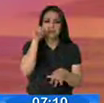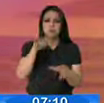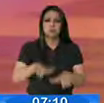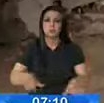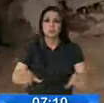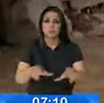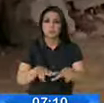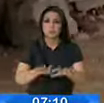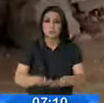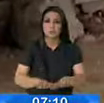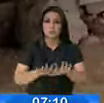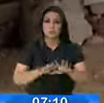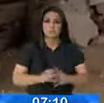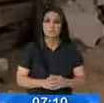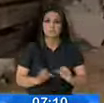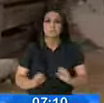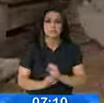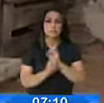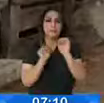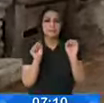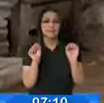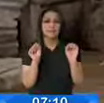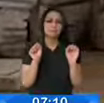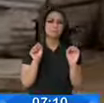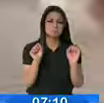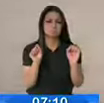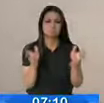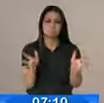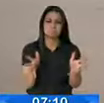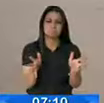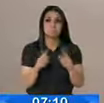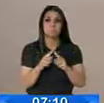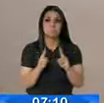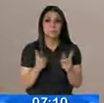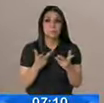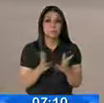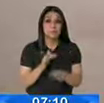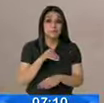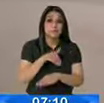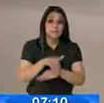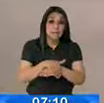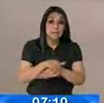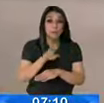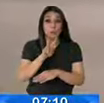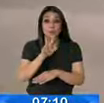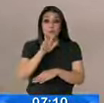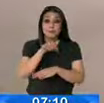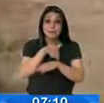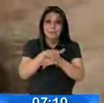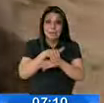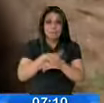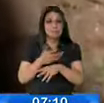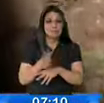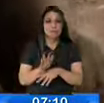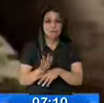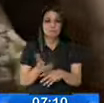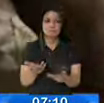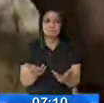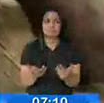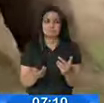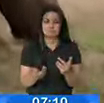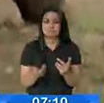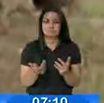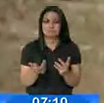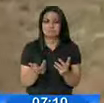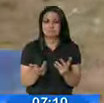sector. En el día, como bueno, no pasan, pero ya a partir de las 2, 3 de la tarde, ya es 6, o sea,